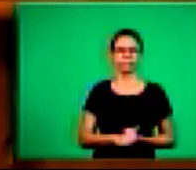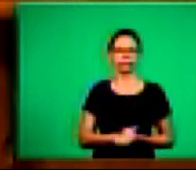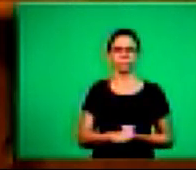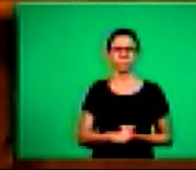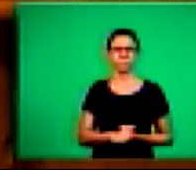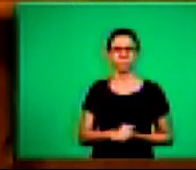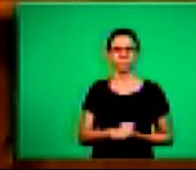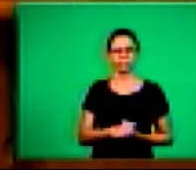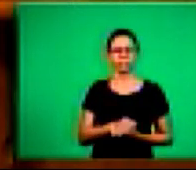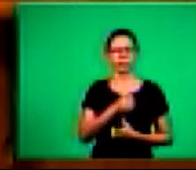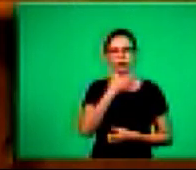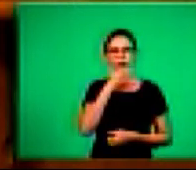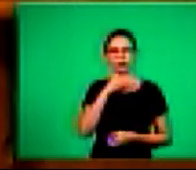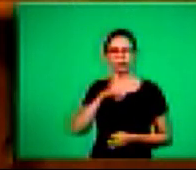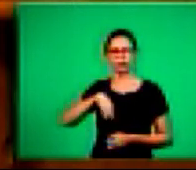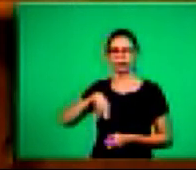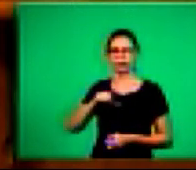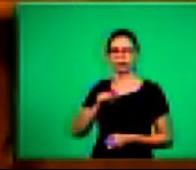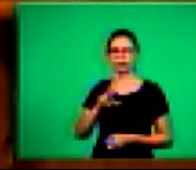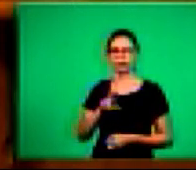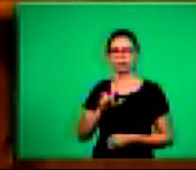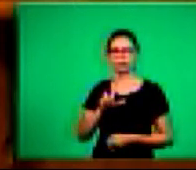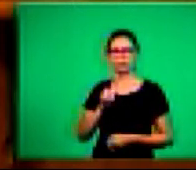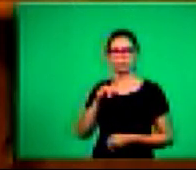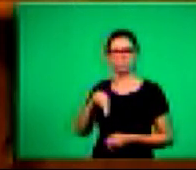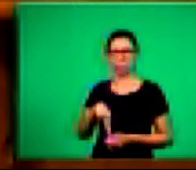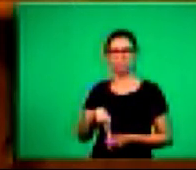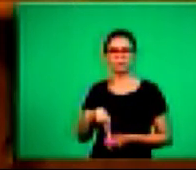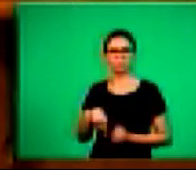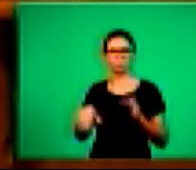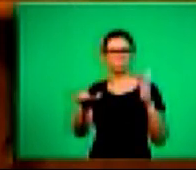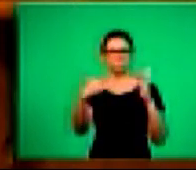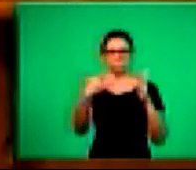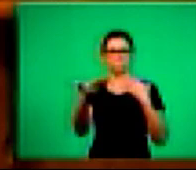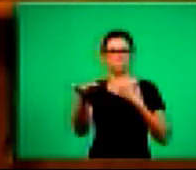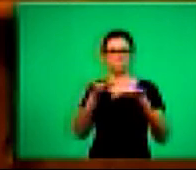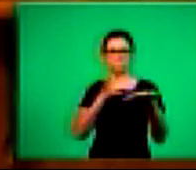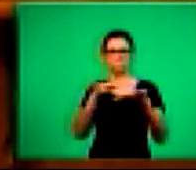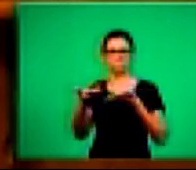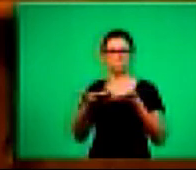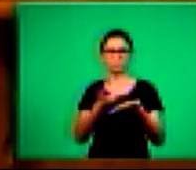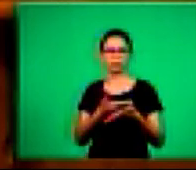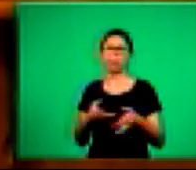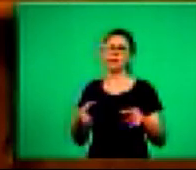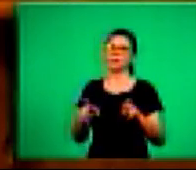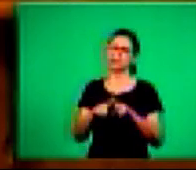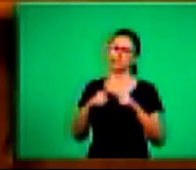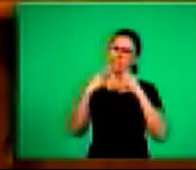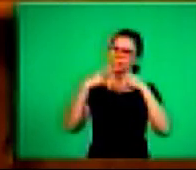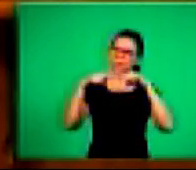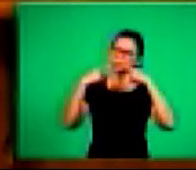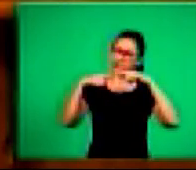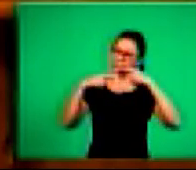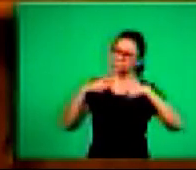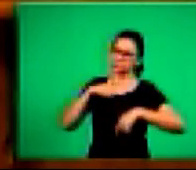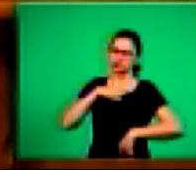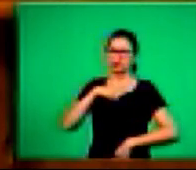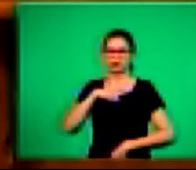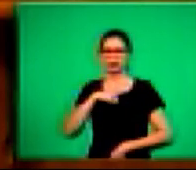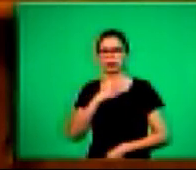un trabajo aquí de marlon de valadares tenemos otro trabajo también allí tenemos algunos reclamos también